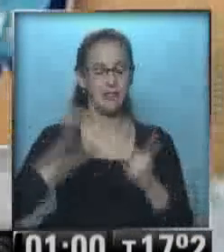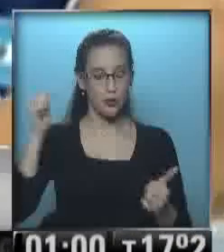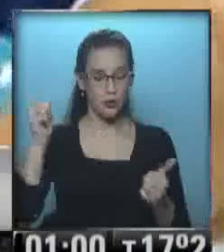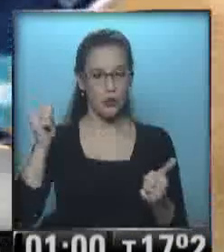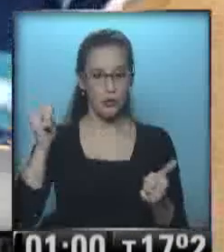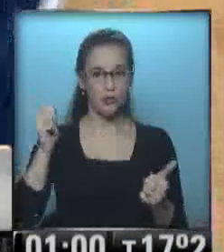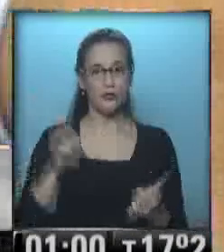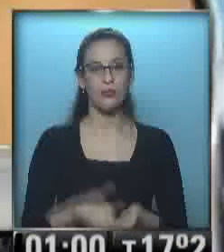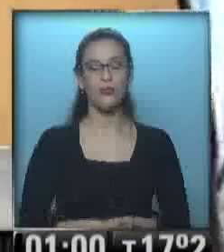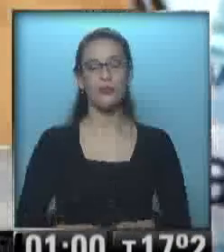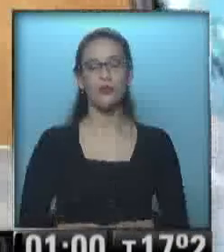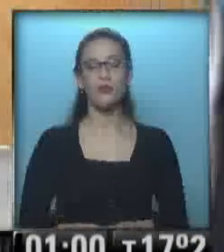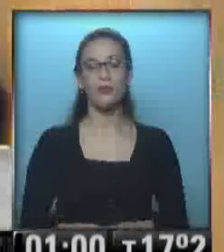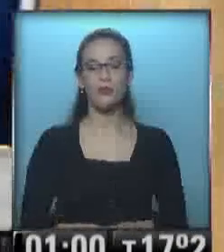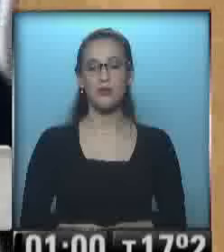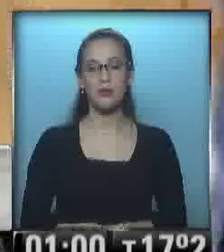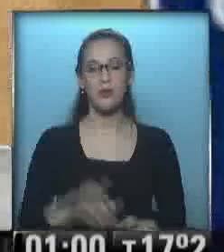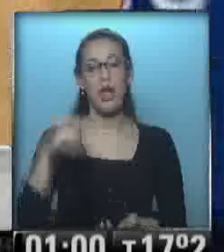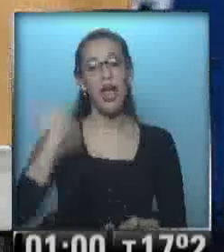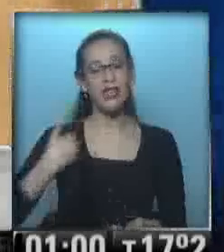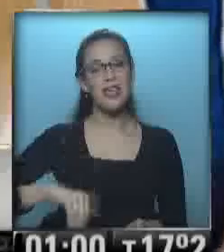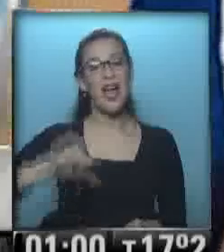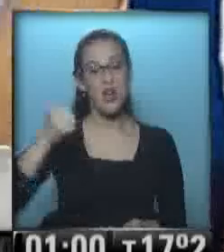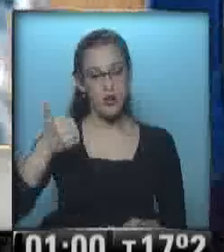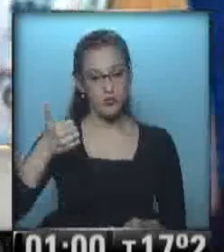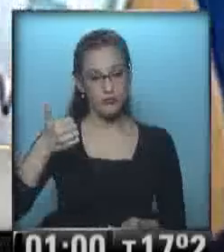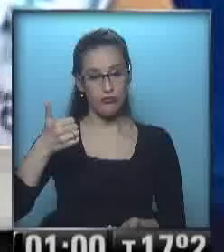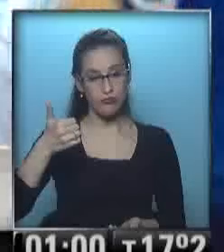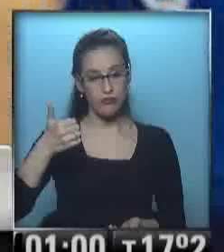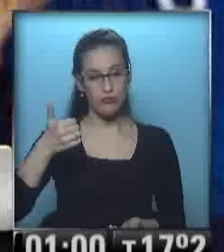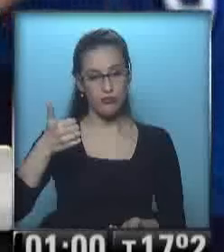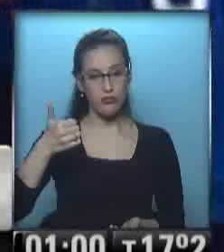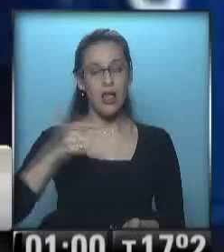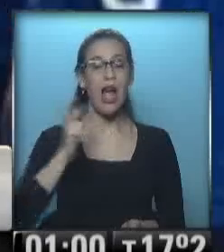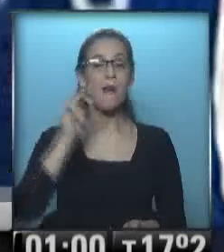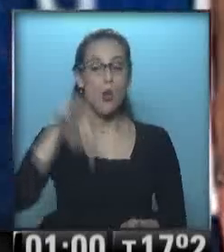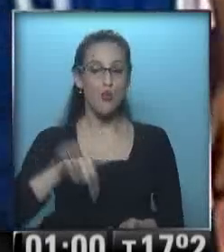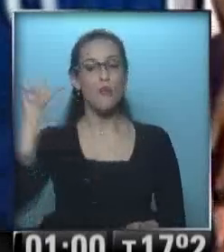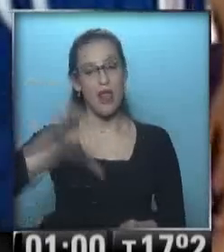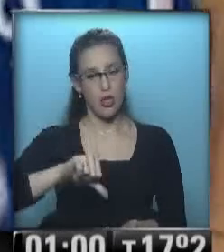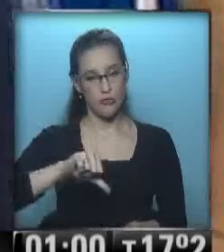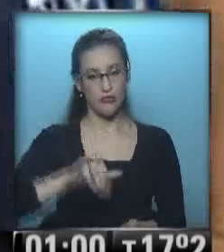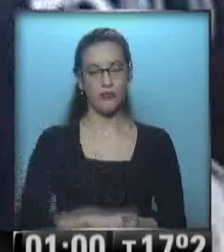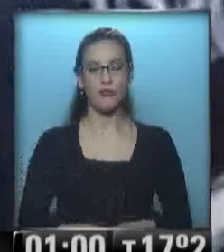puestos de abajo. Ganó Argentina frente a Camerún y de esta manera ya está la siguiente fase.